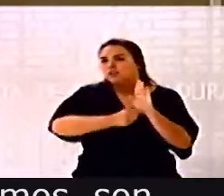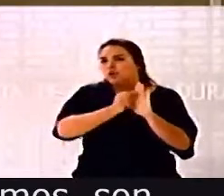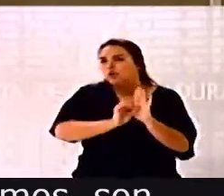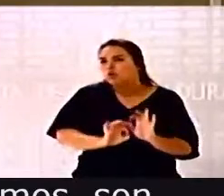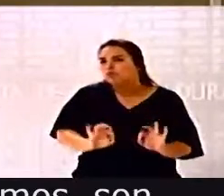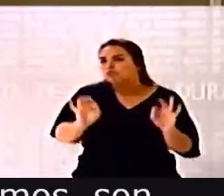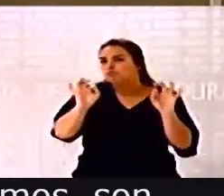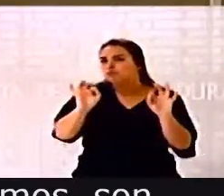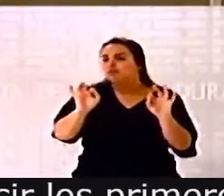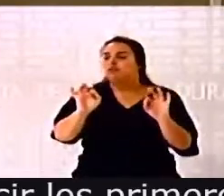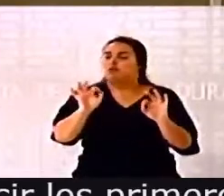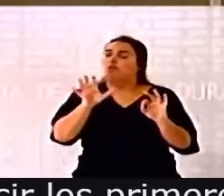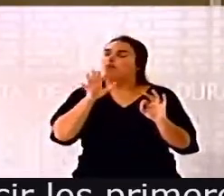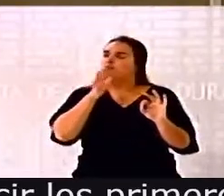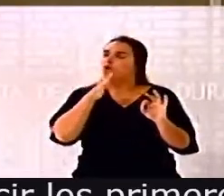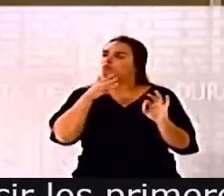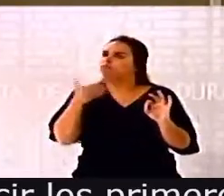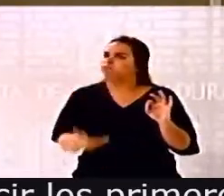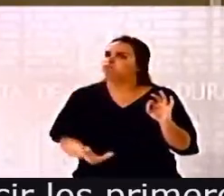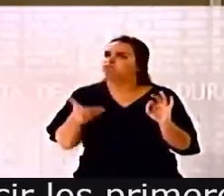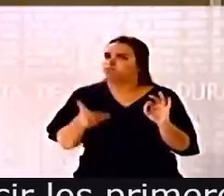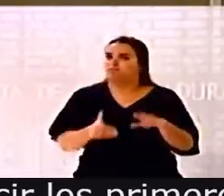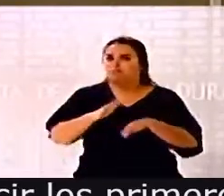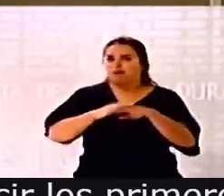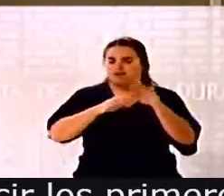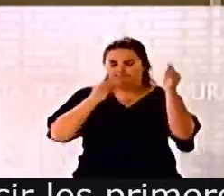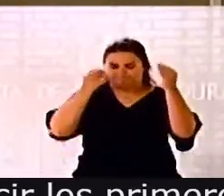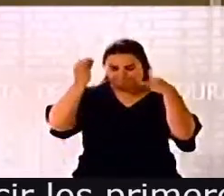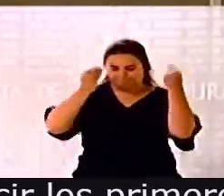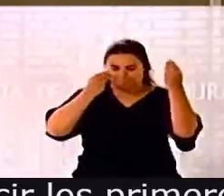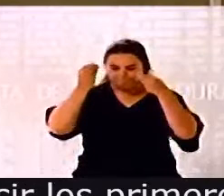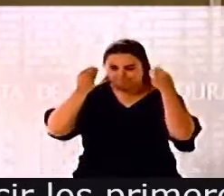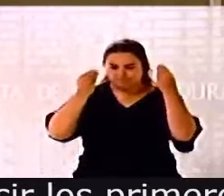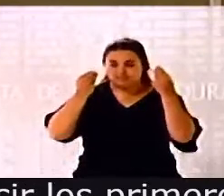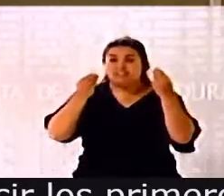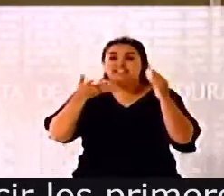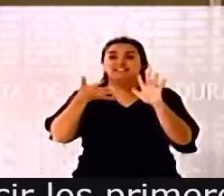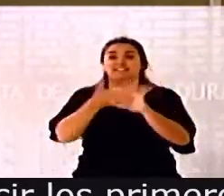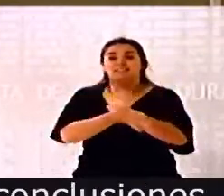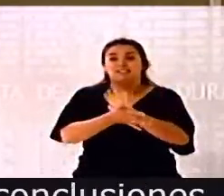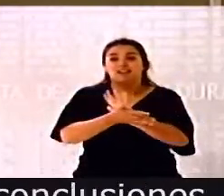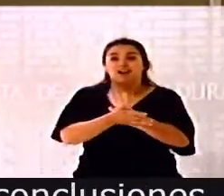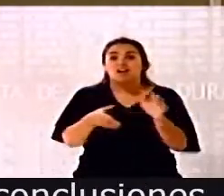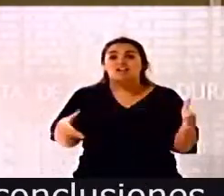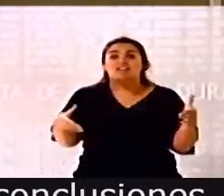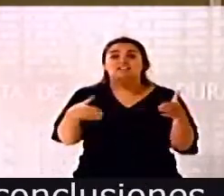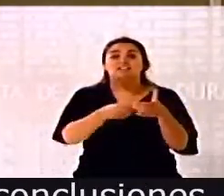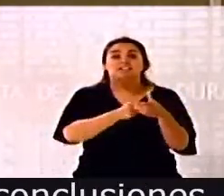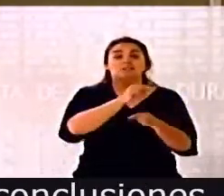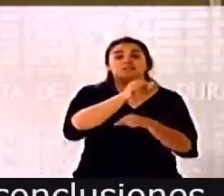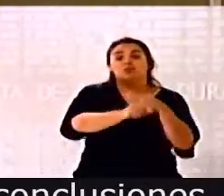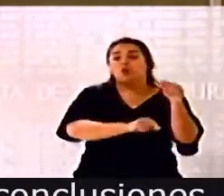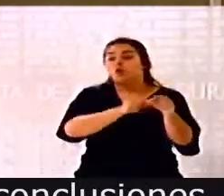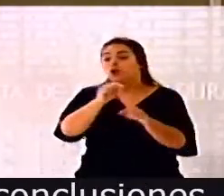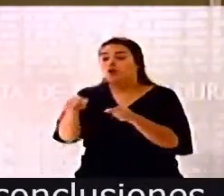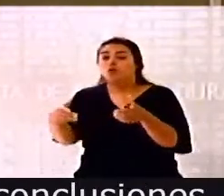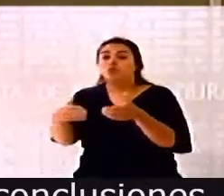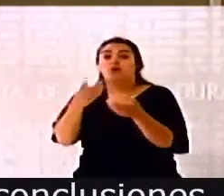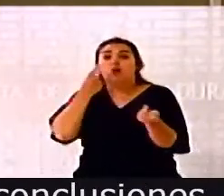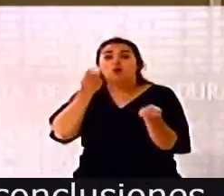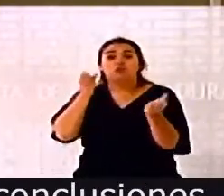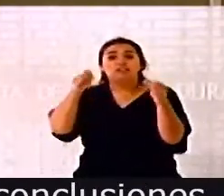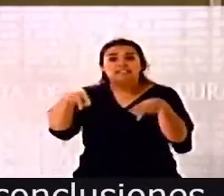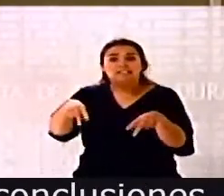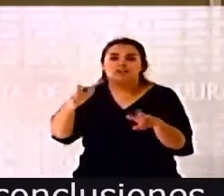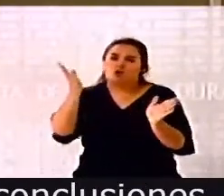ya de un volumen importante para sacar conclusiones, es que no existe transmisión comunitaria